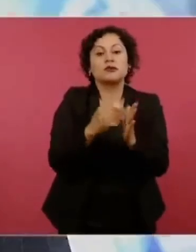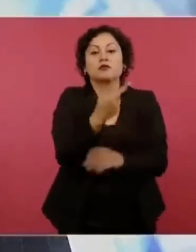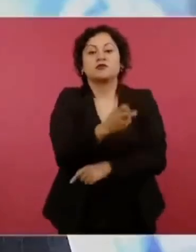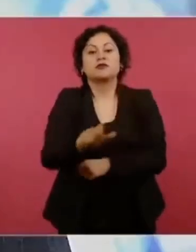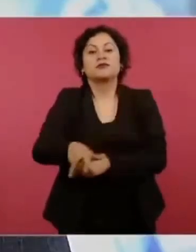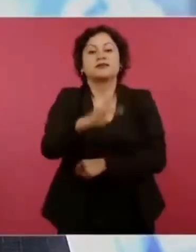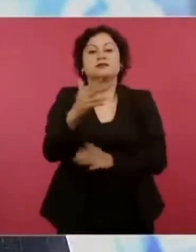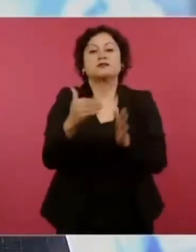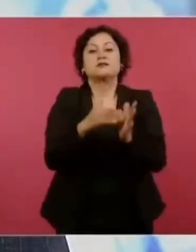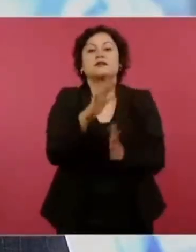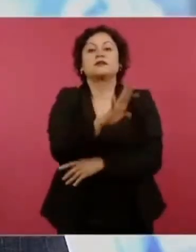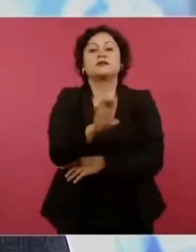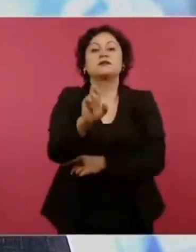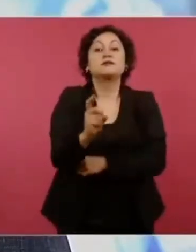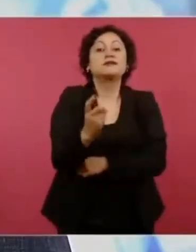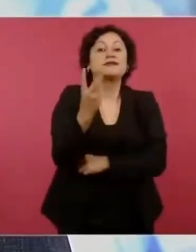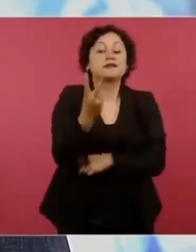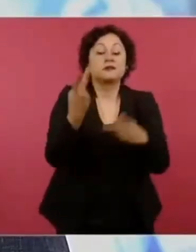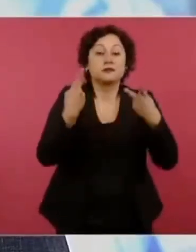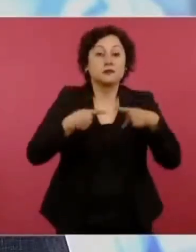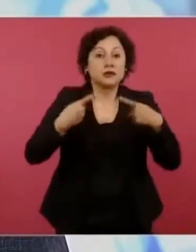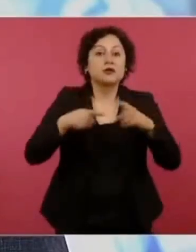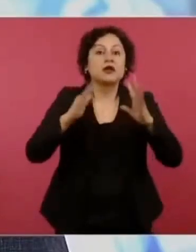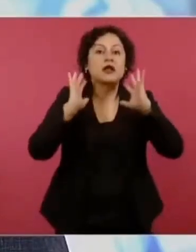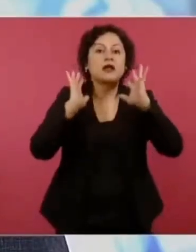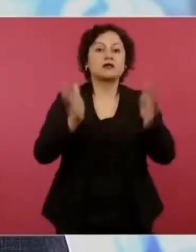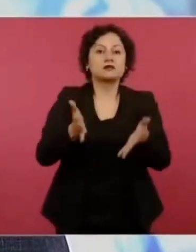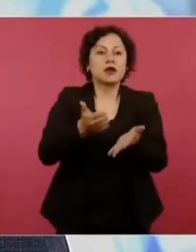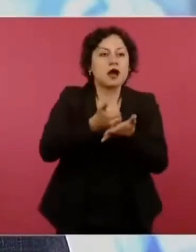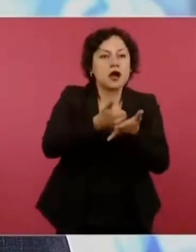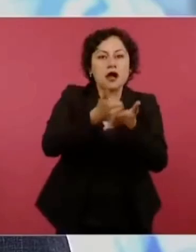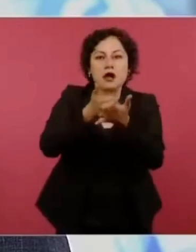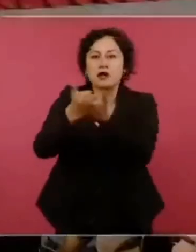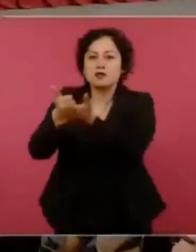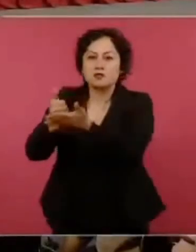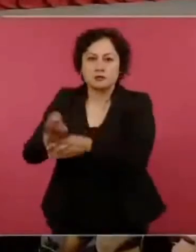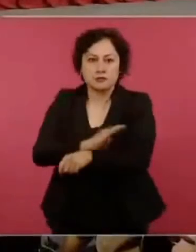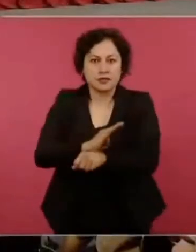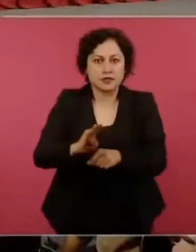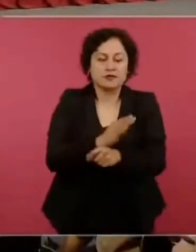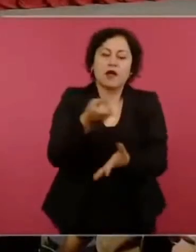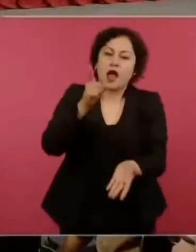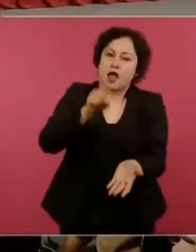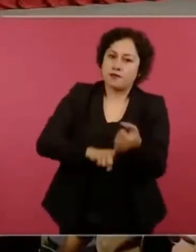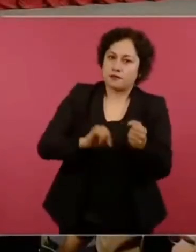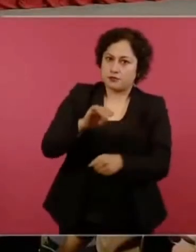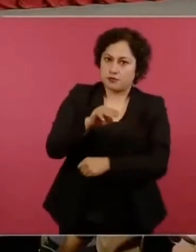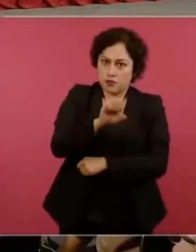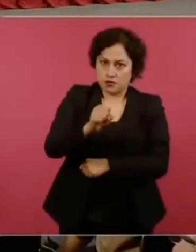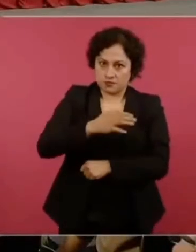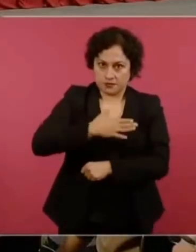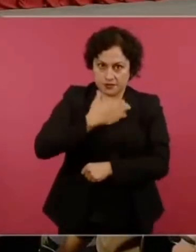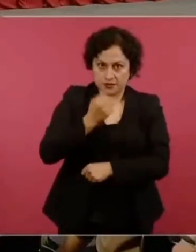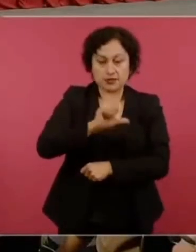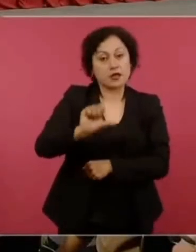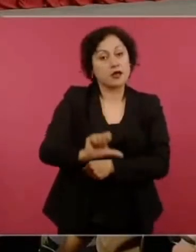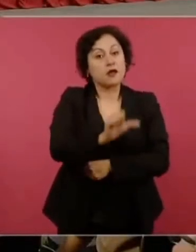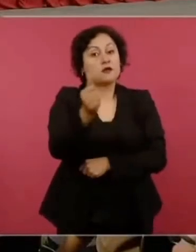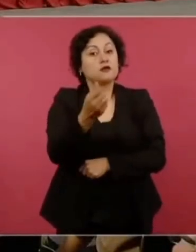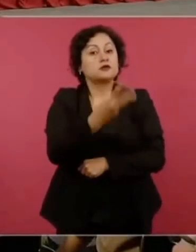1.213.532 beneficiados en las 23 entidades integrantes del IMSS Bienestar y